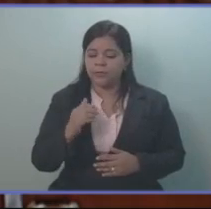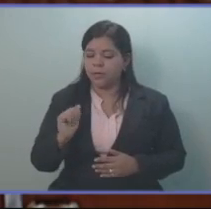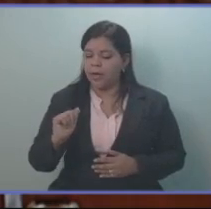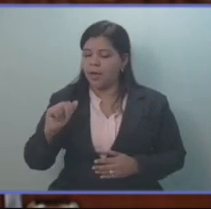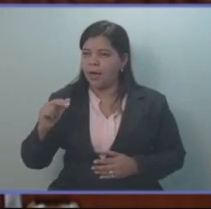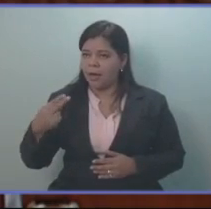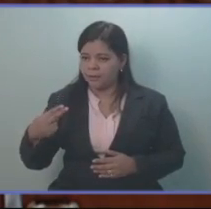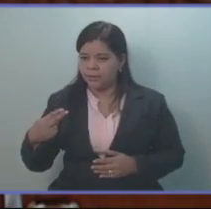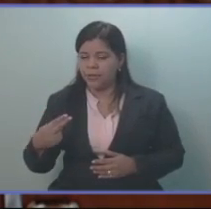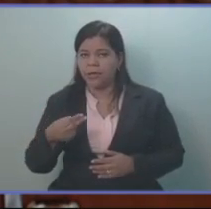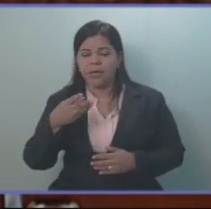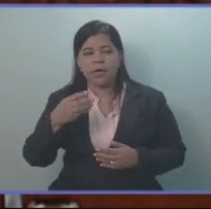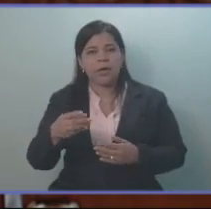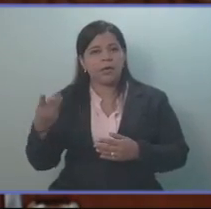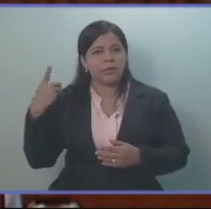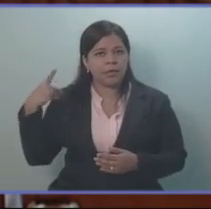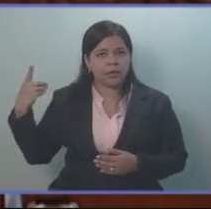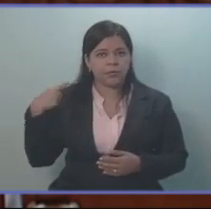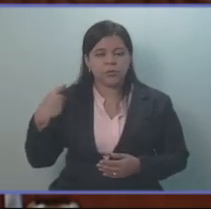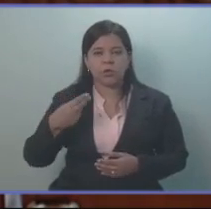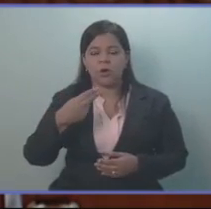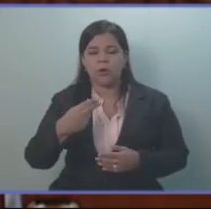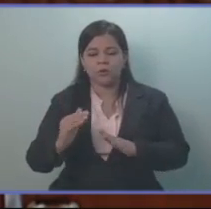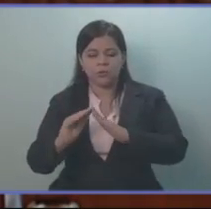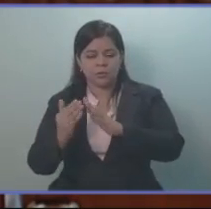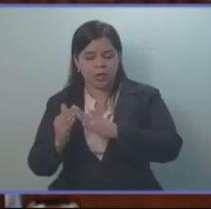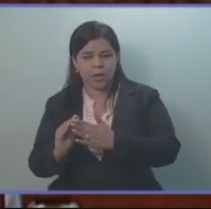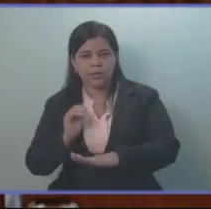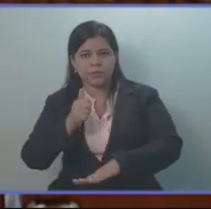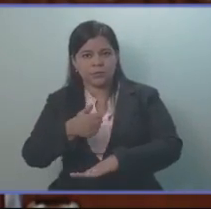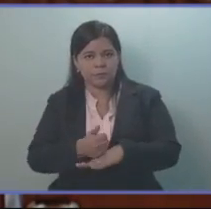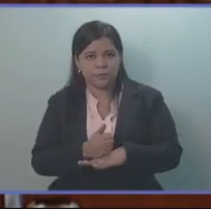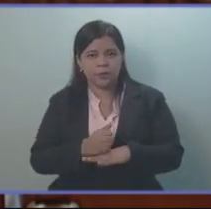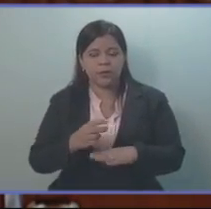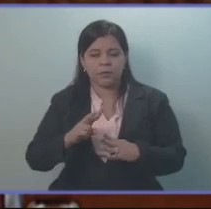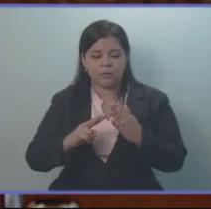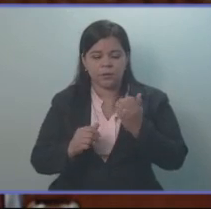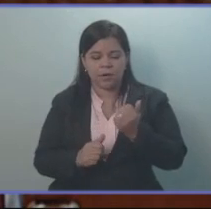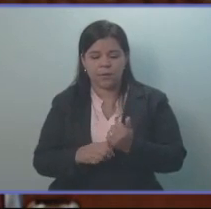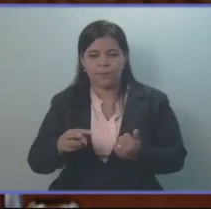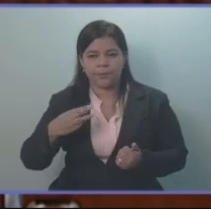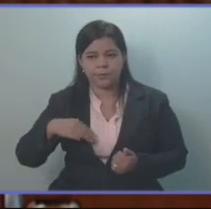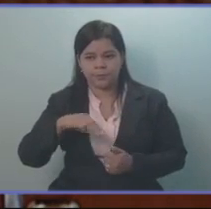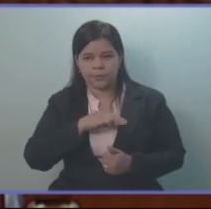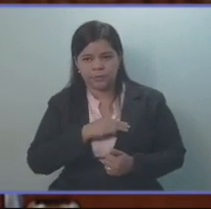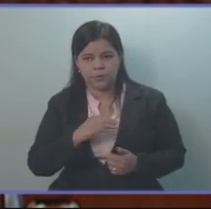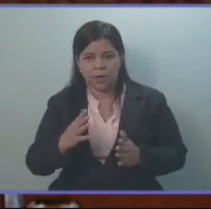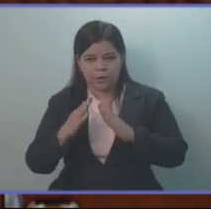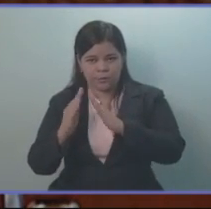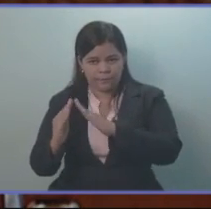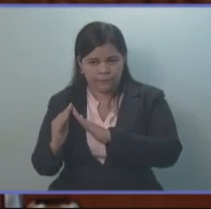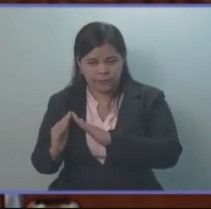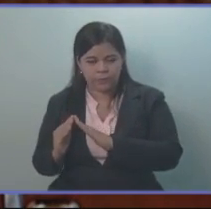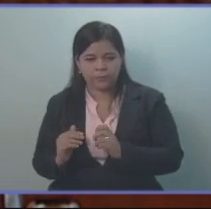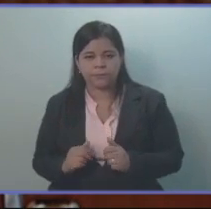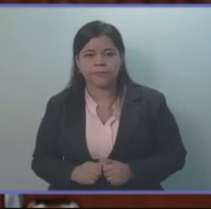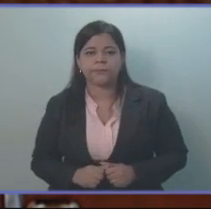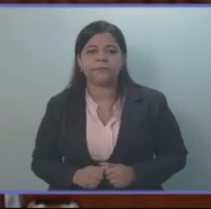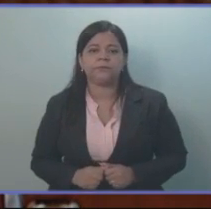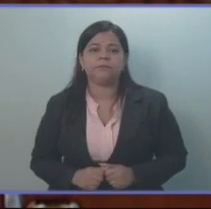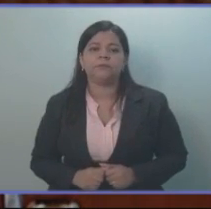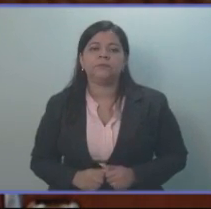DHAH, Dirección de Hábitat y Asentamientos Humanos del Viceministerio de Vivienda y Desarrollo Urbano.